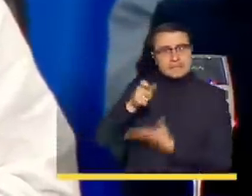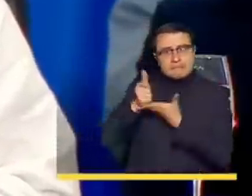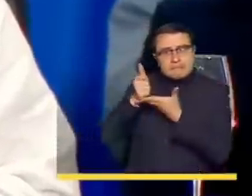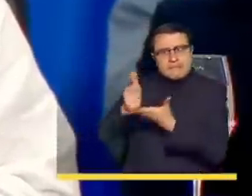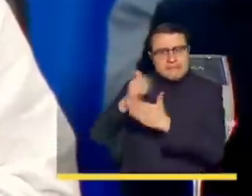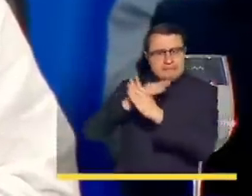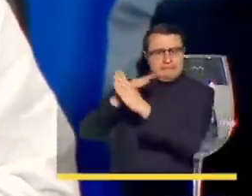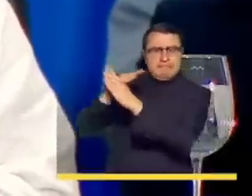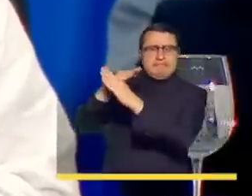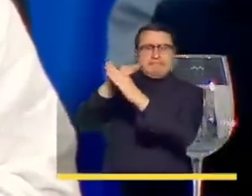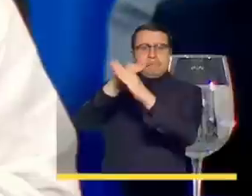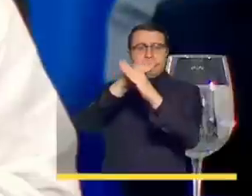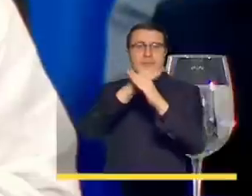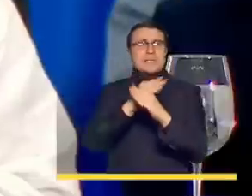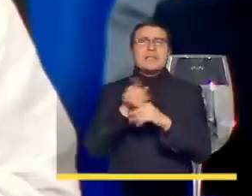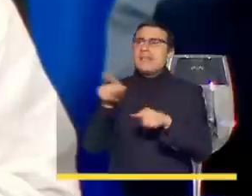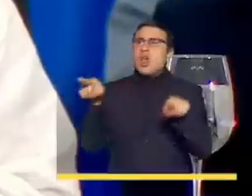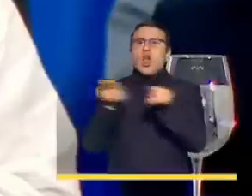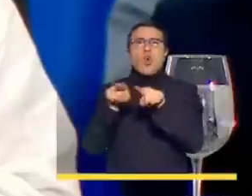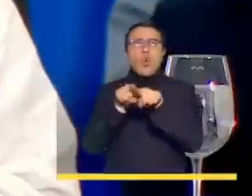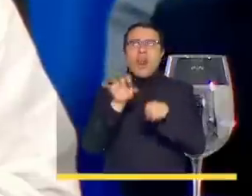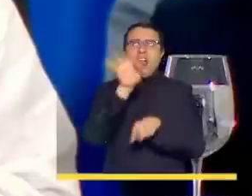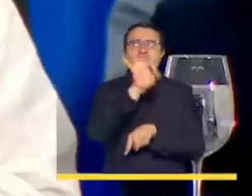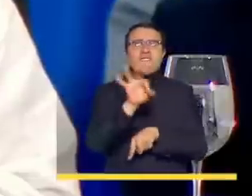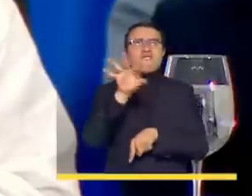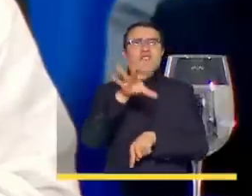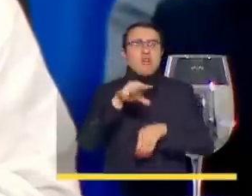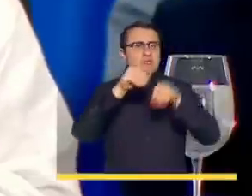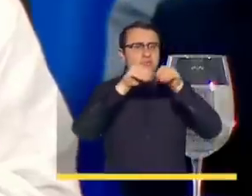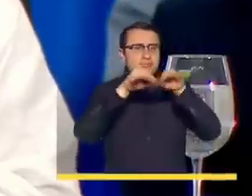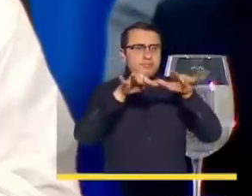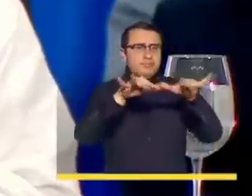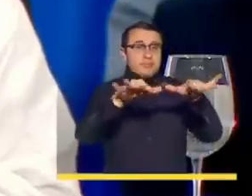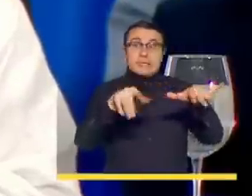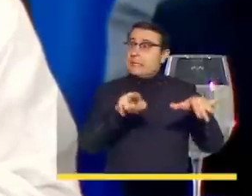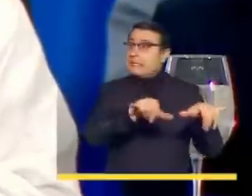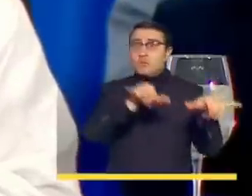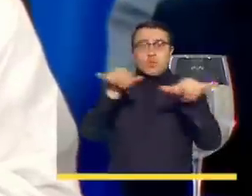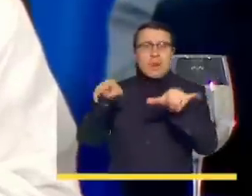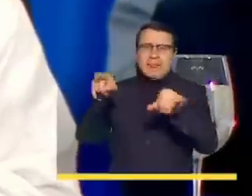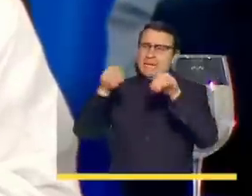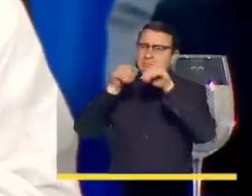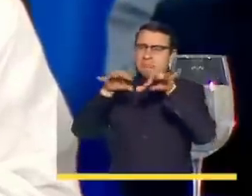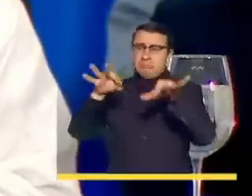Es una pandemia que están enfrentando.